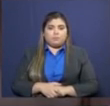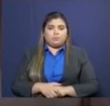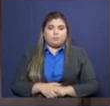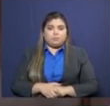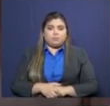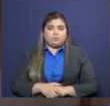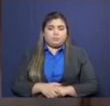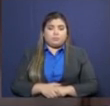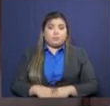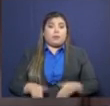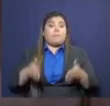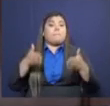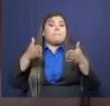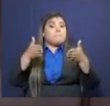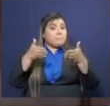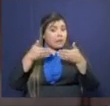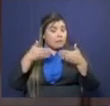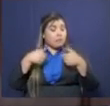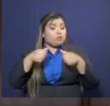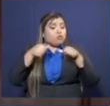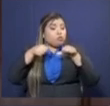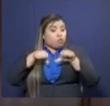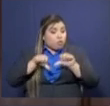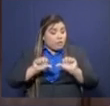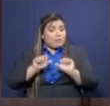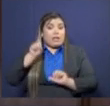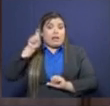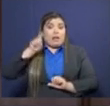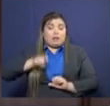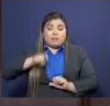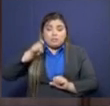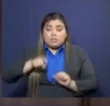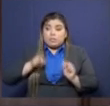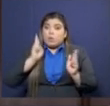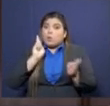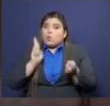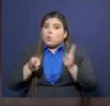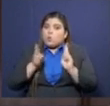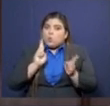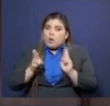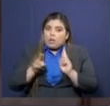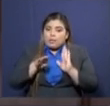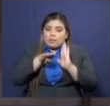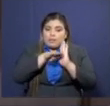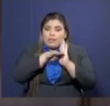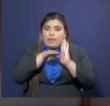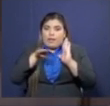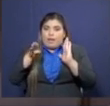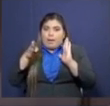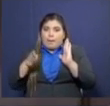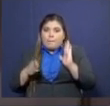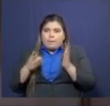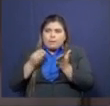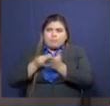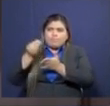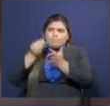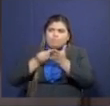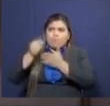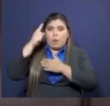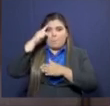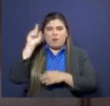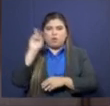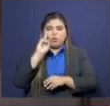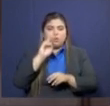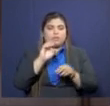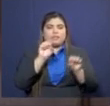aún necesita la urgente reconversión de camas para áreas críticas